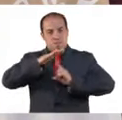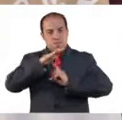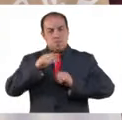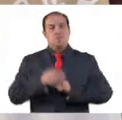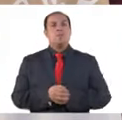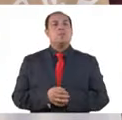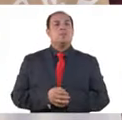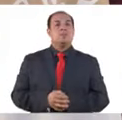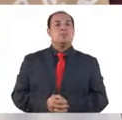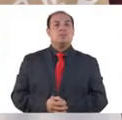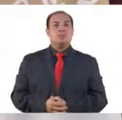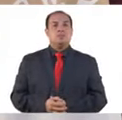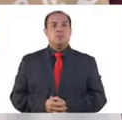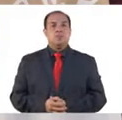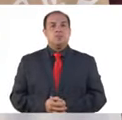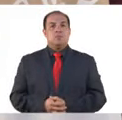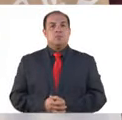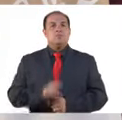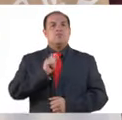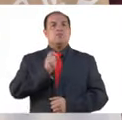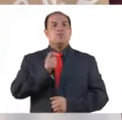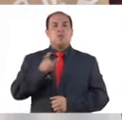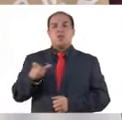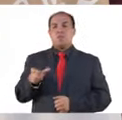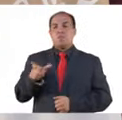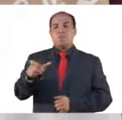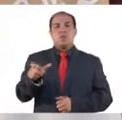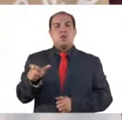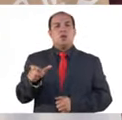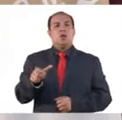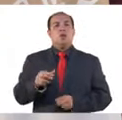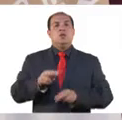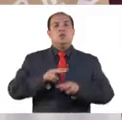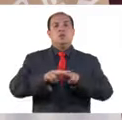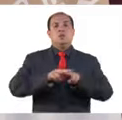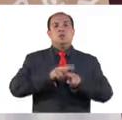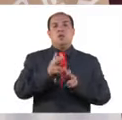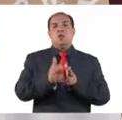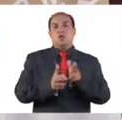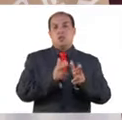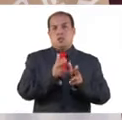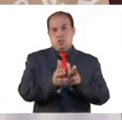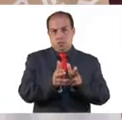fue la vía del tren, que se